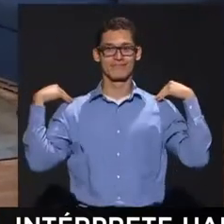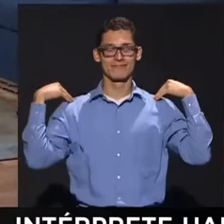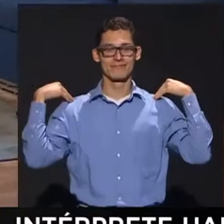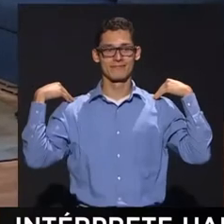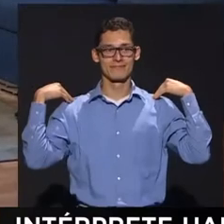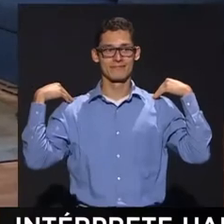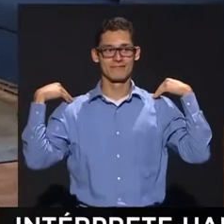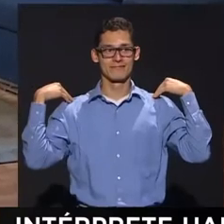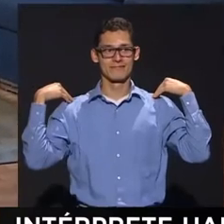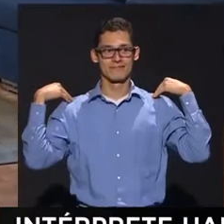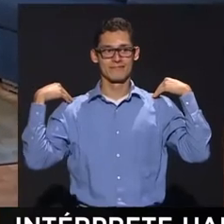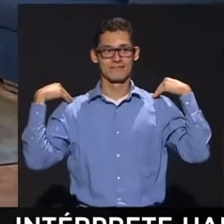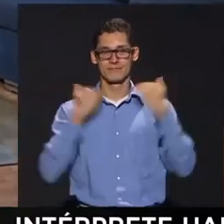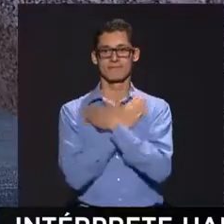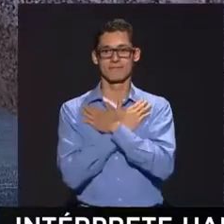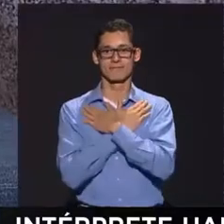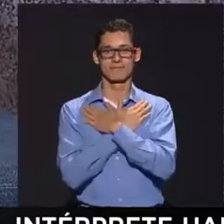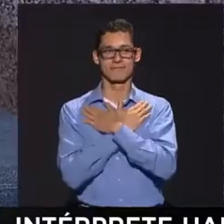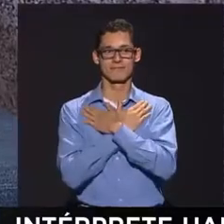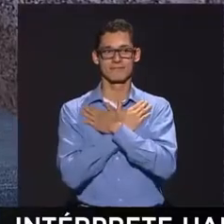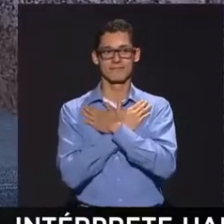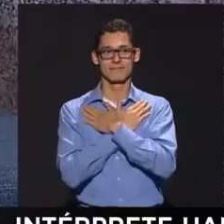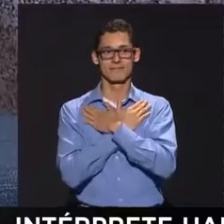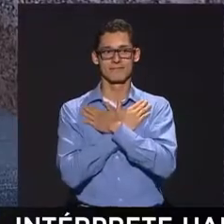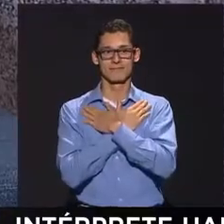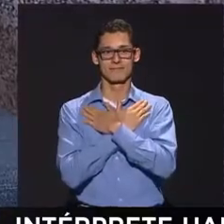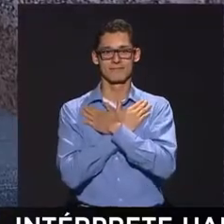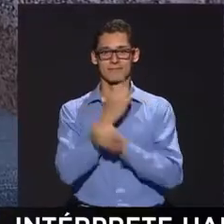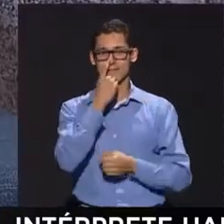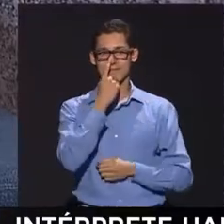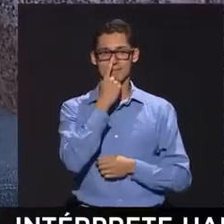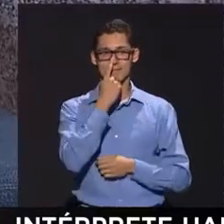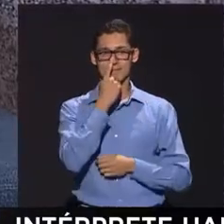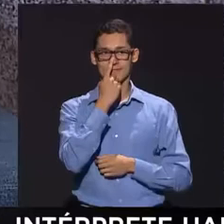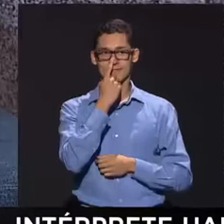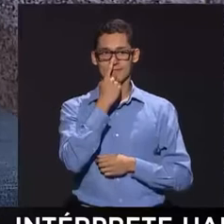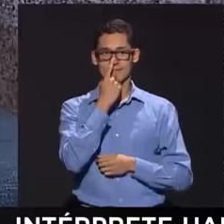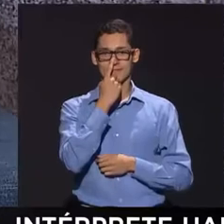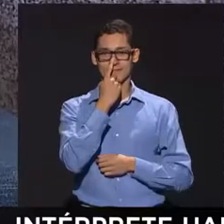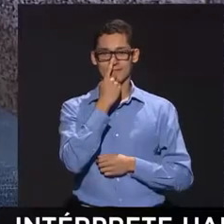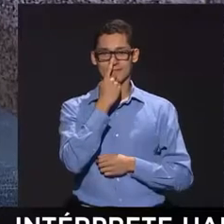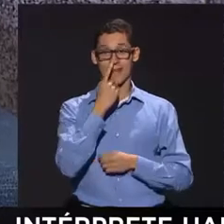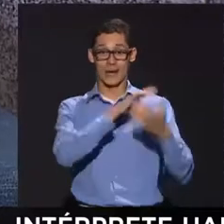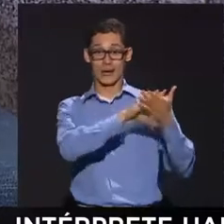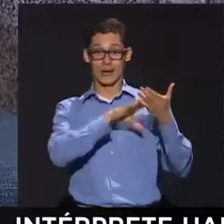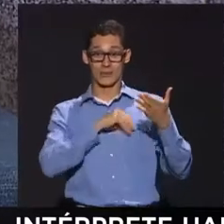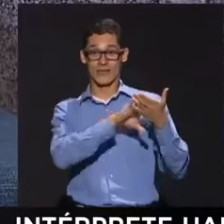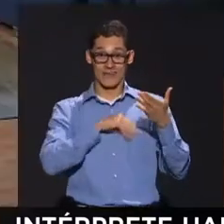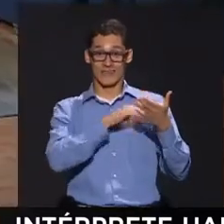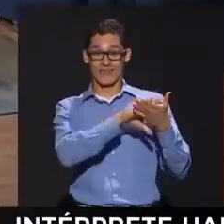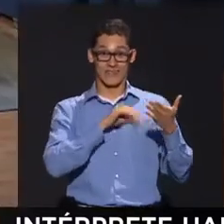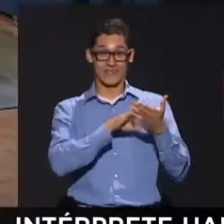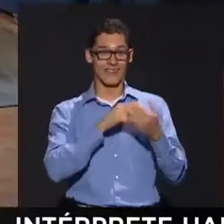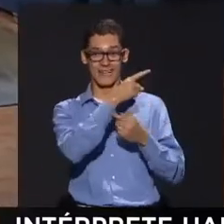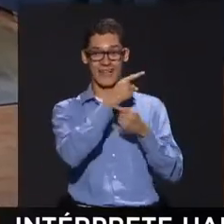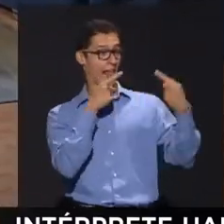hombros, en el pecho, en la nariz, lo que usted haga, lo que diga, no sé.